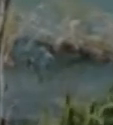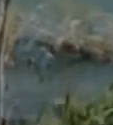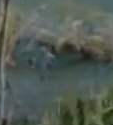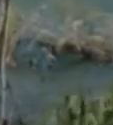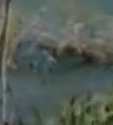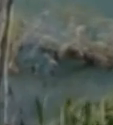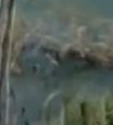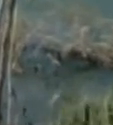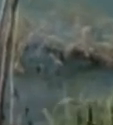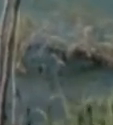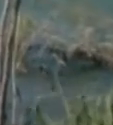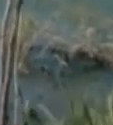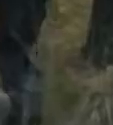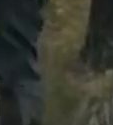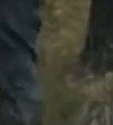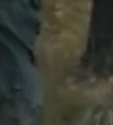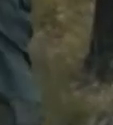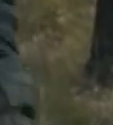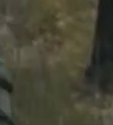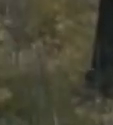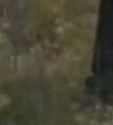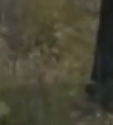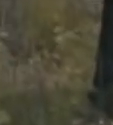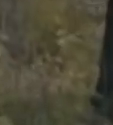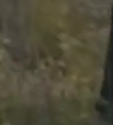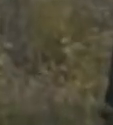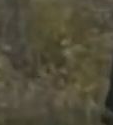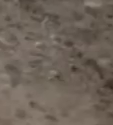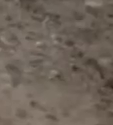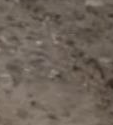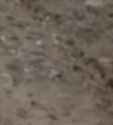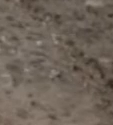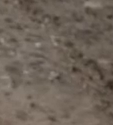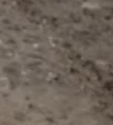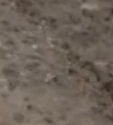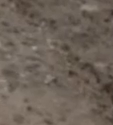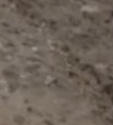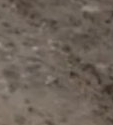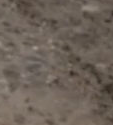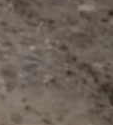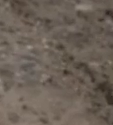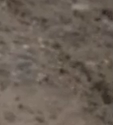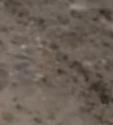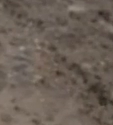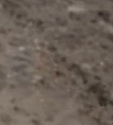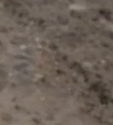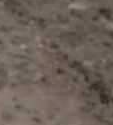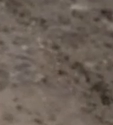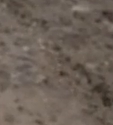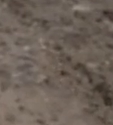por hogar, para saber cómo las vallas existentes afectan sus vidas y para